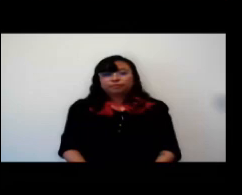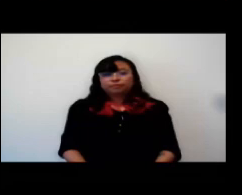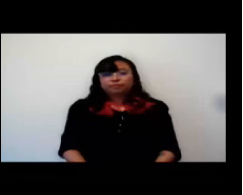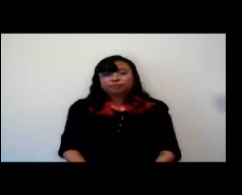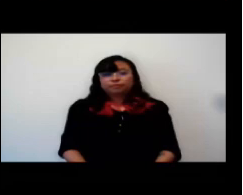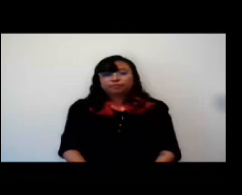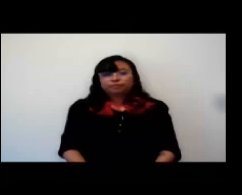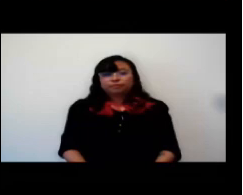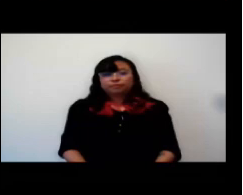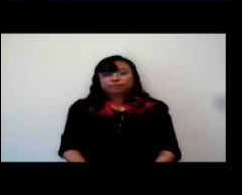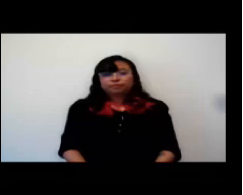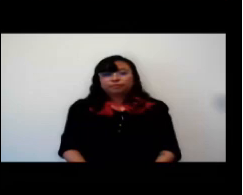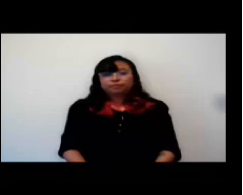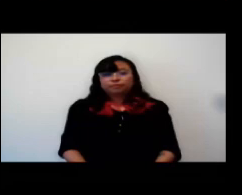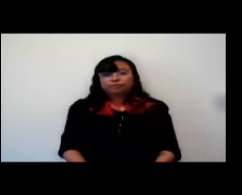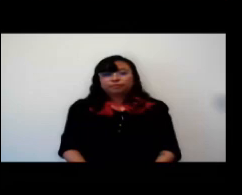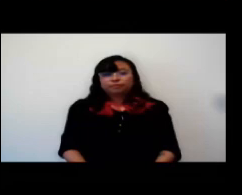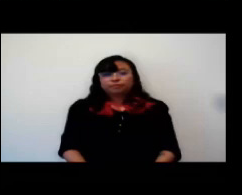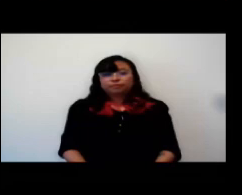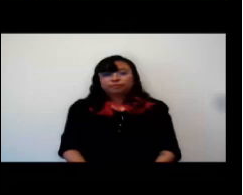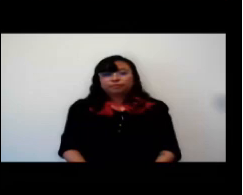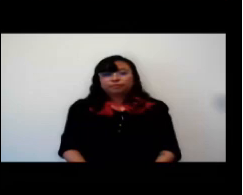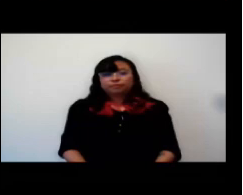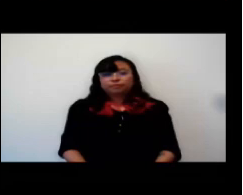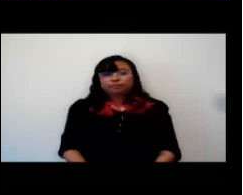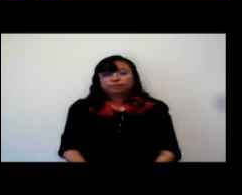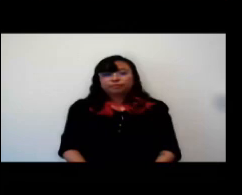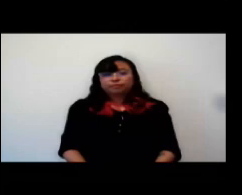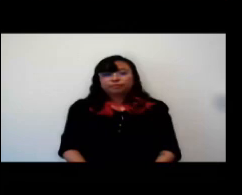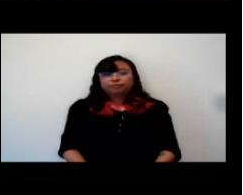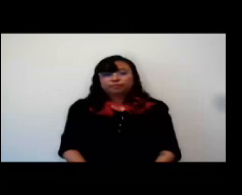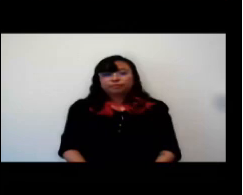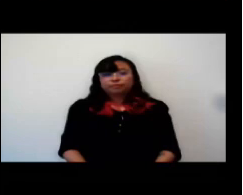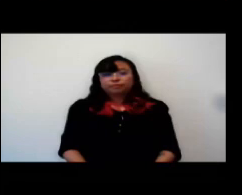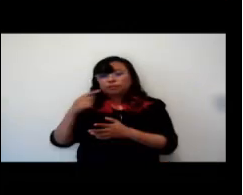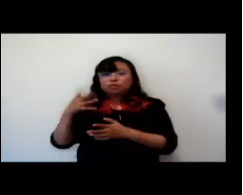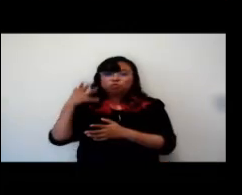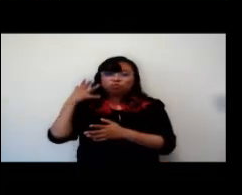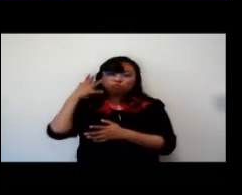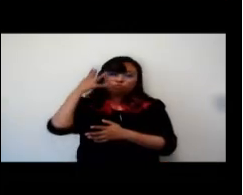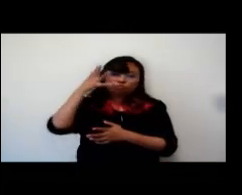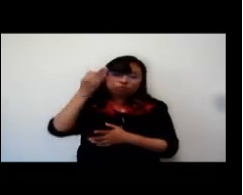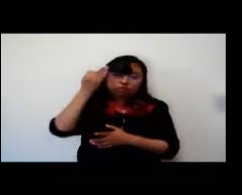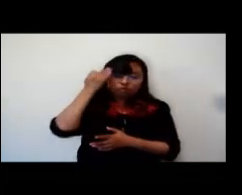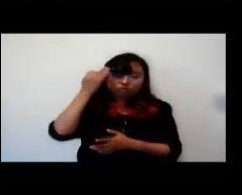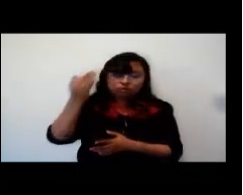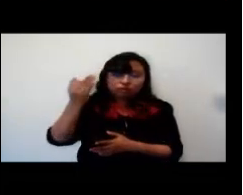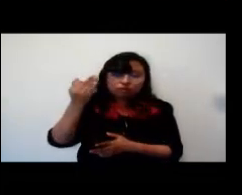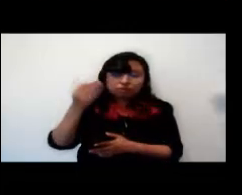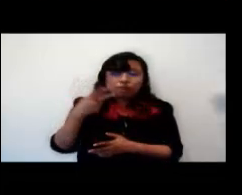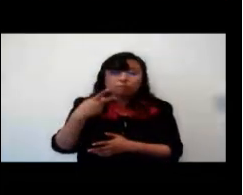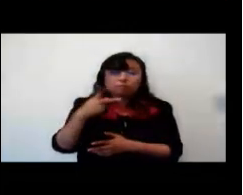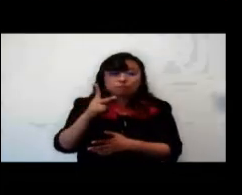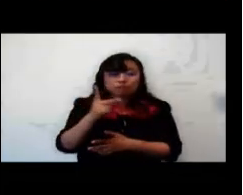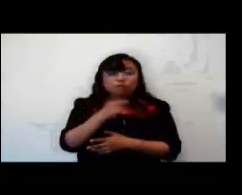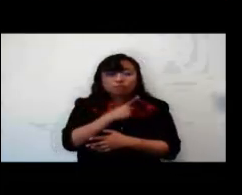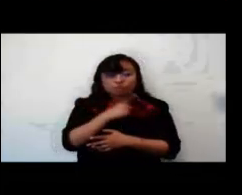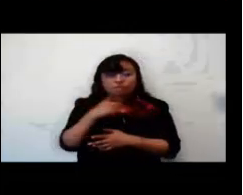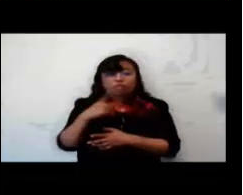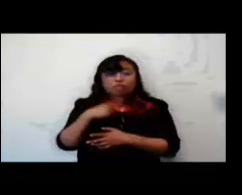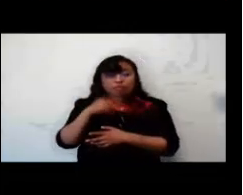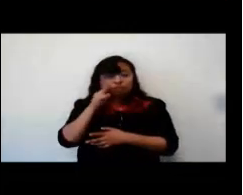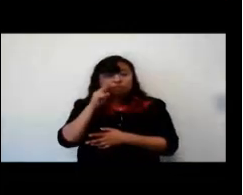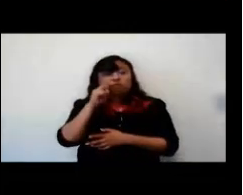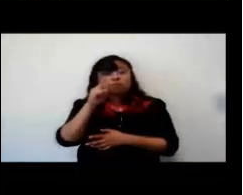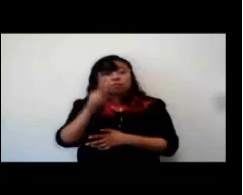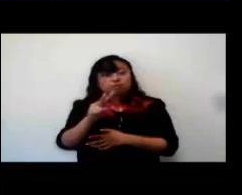retorno de inversión, es decir, de beneficio a lo largo del tiempo. Entonces hay que ver el cambio de